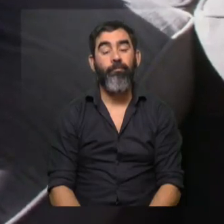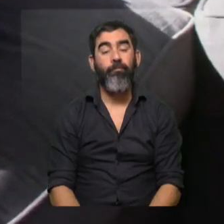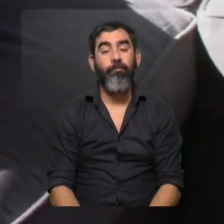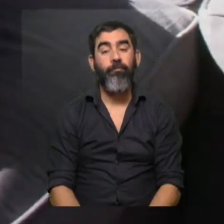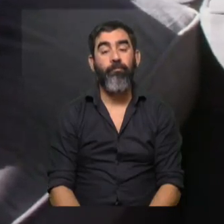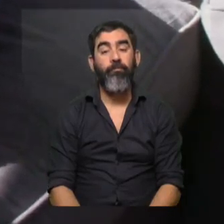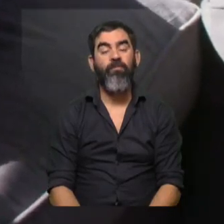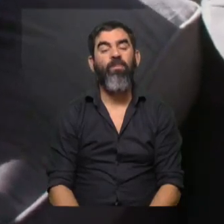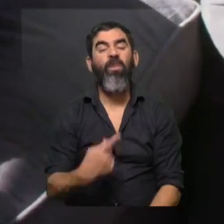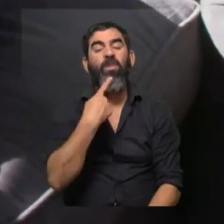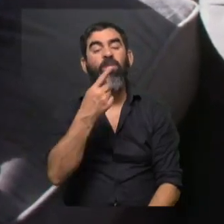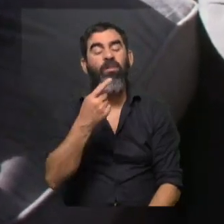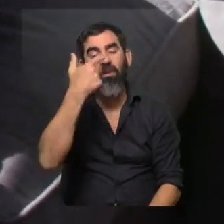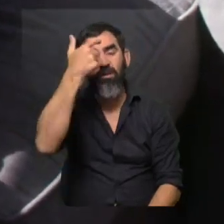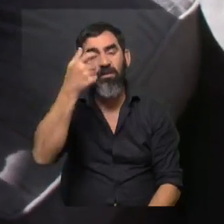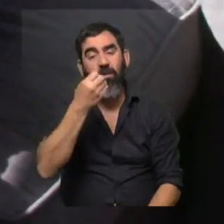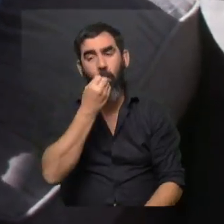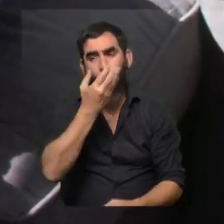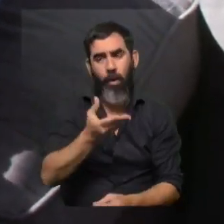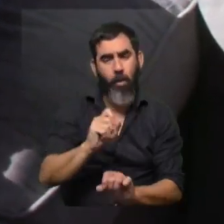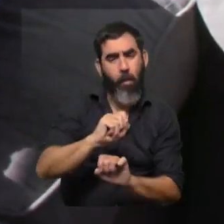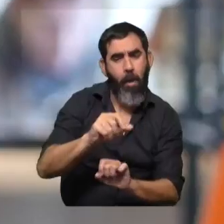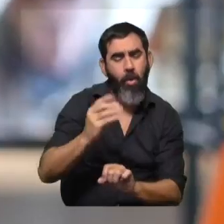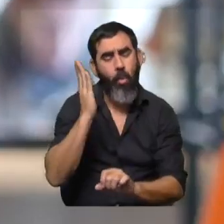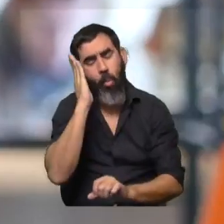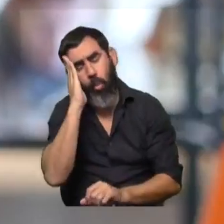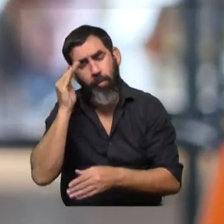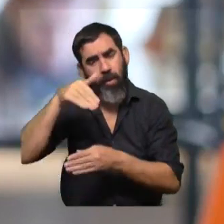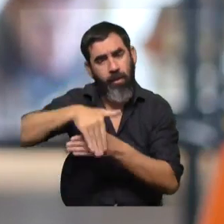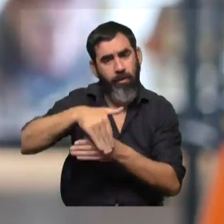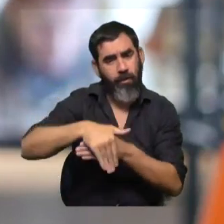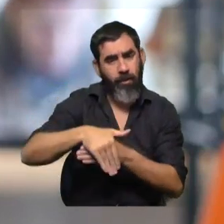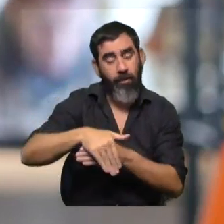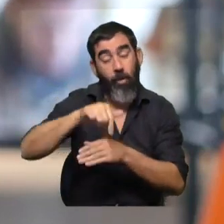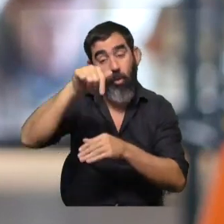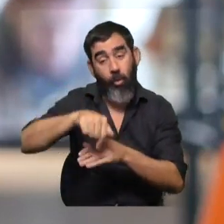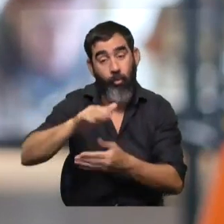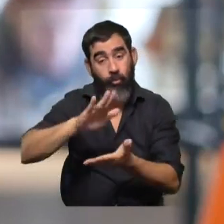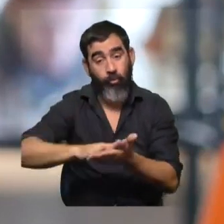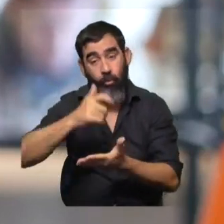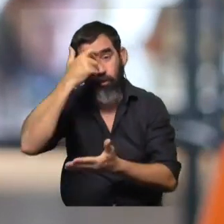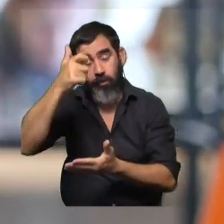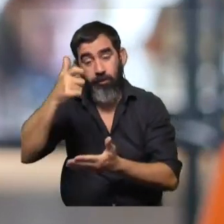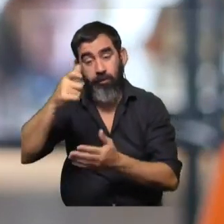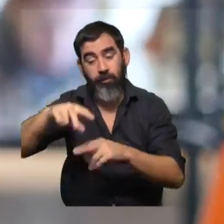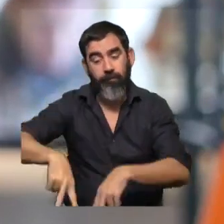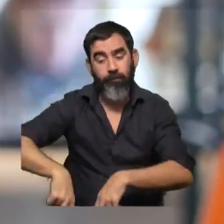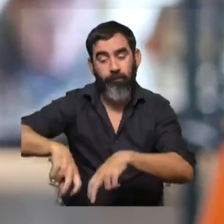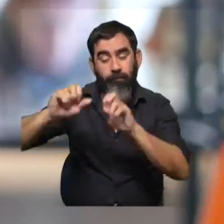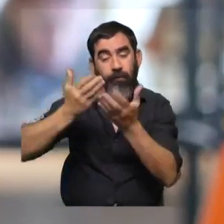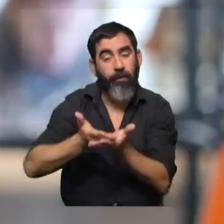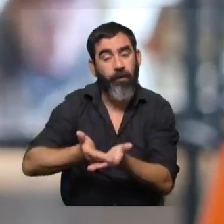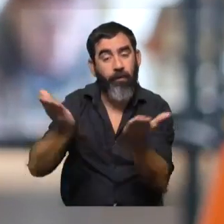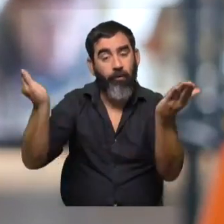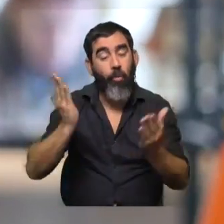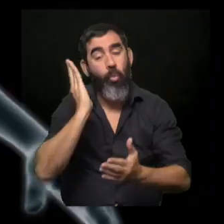¿Qué dice la ciencia de los beneficios de dormir siesta? Conocemos hoy en Sobre Ciencia una investigación que señala